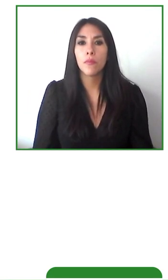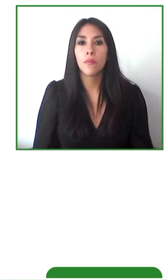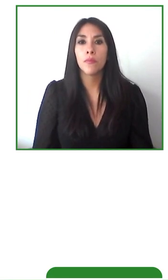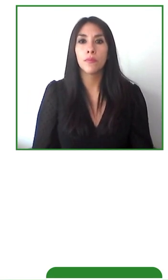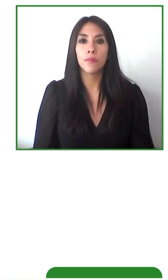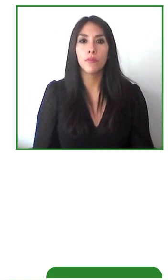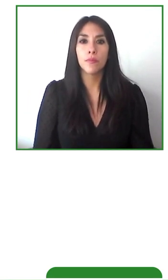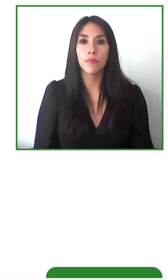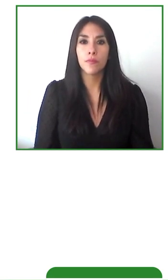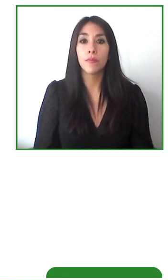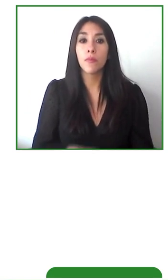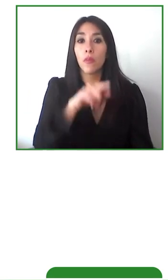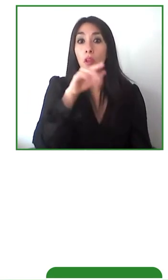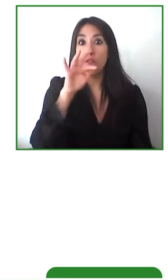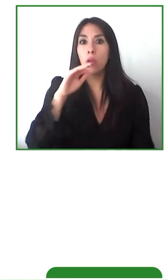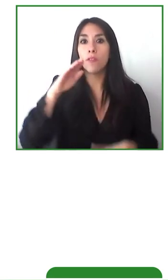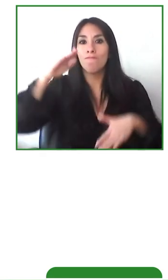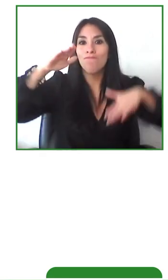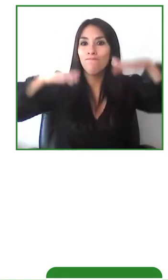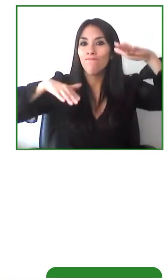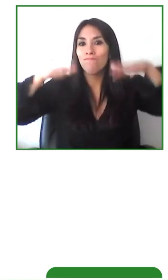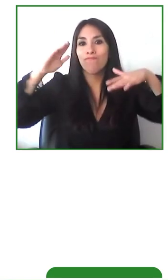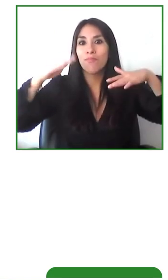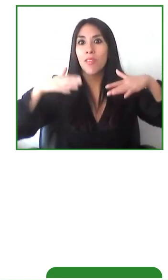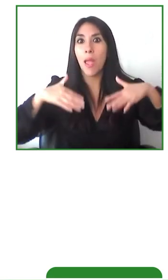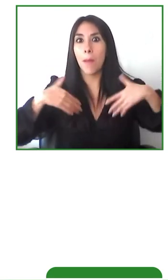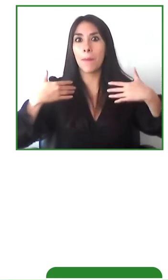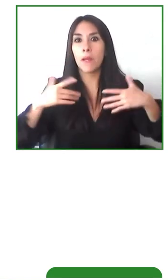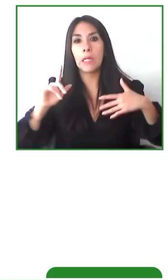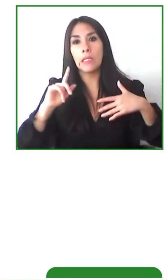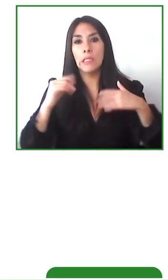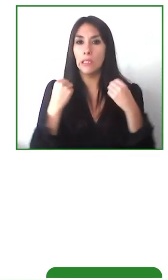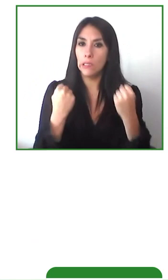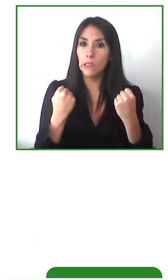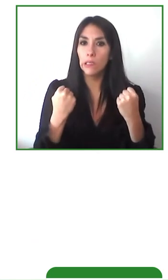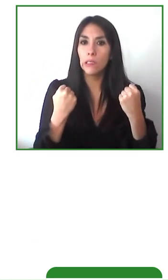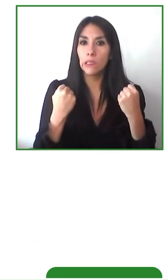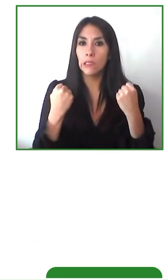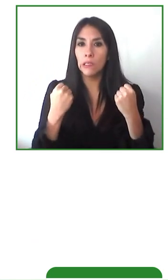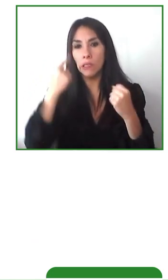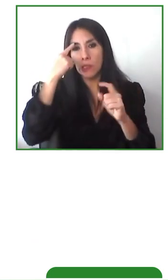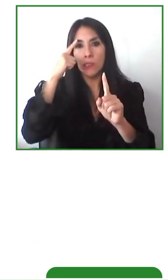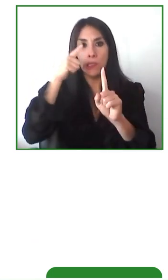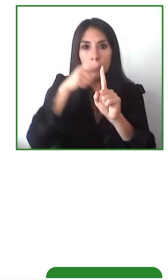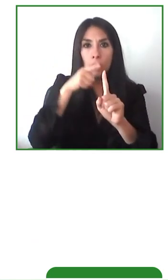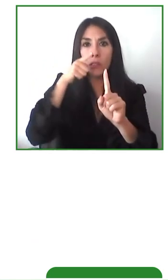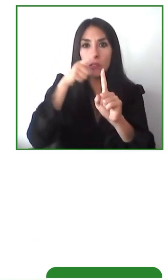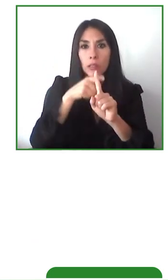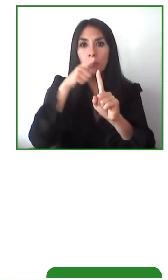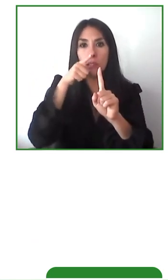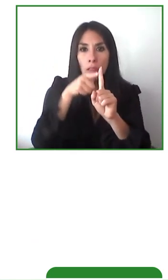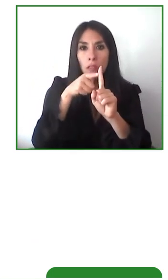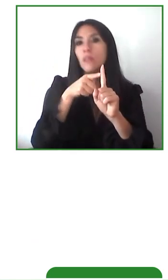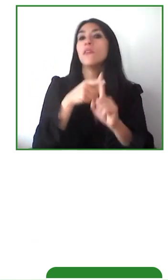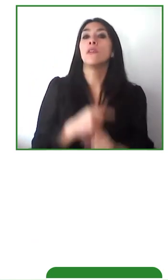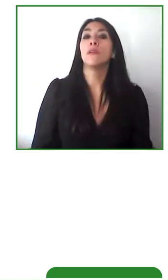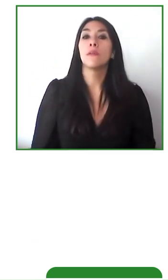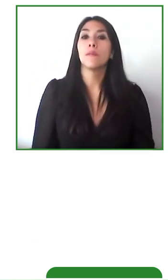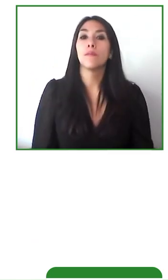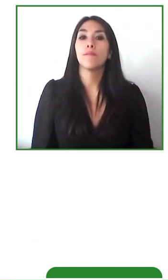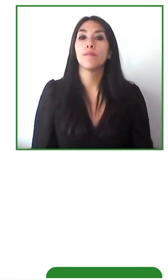llega a ser hasta obstinación, ¿no? Porque, como muy bien decía Glenda, es una cuestión de